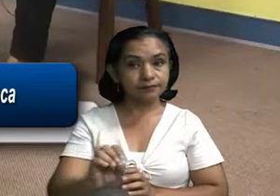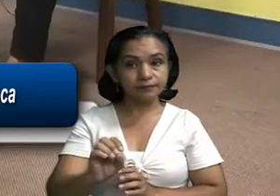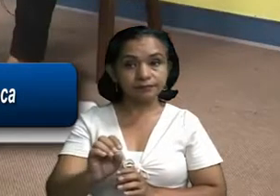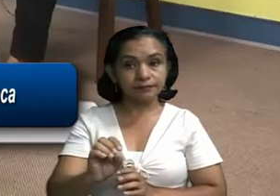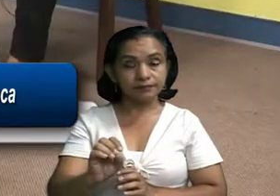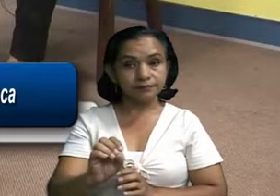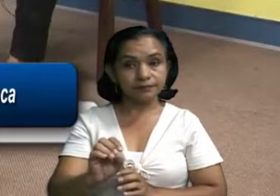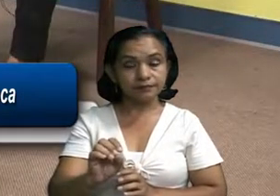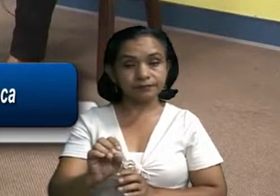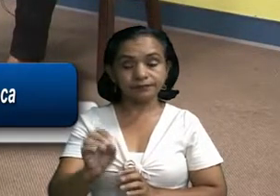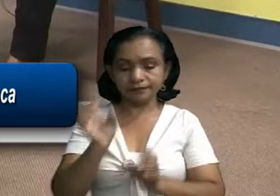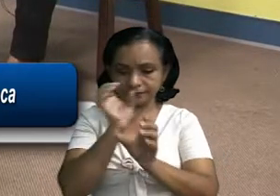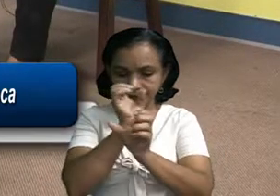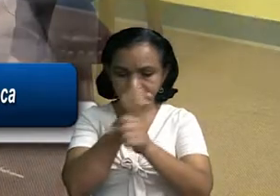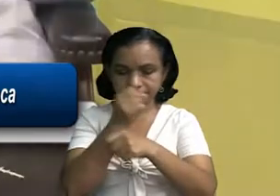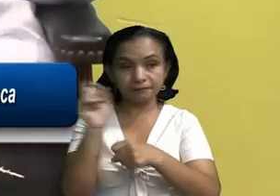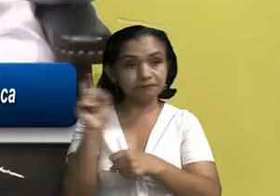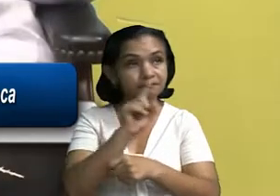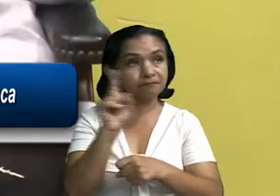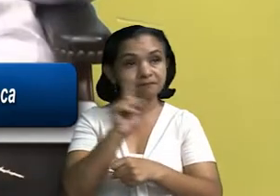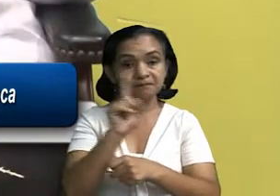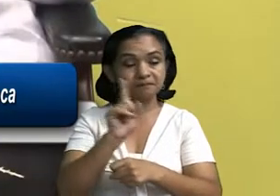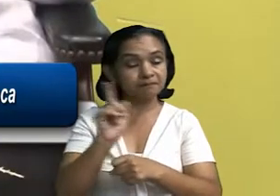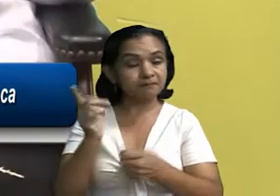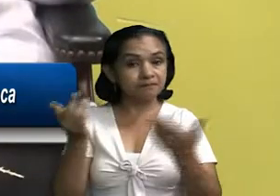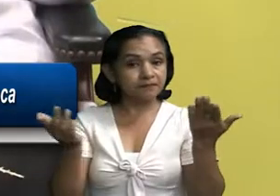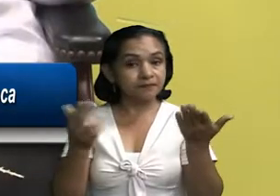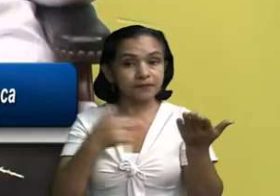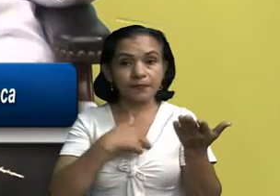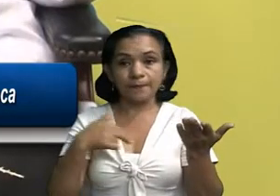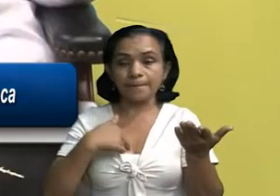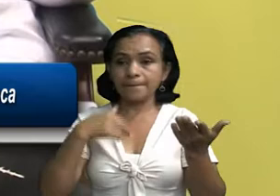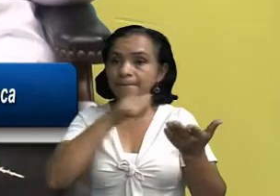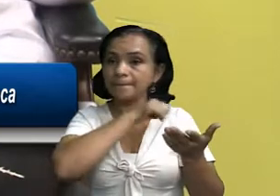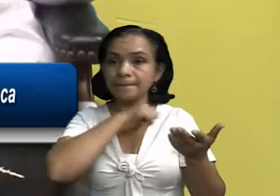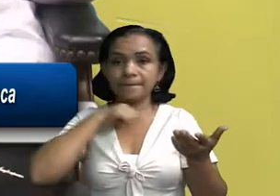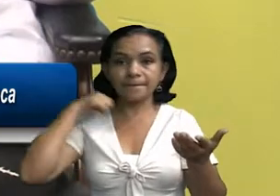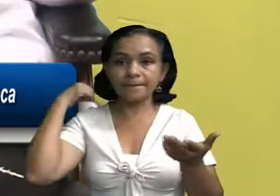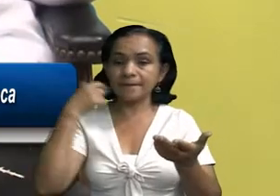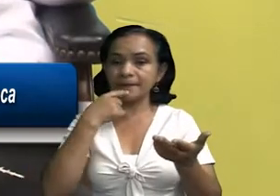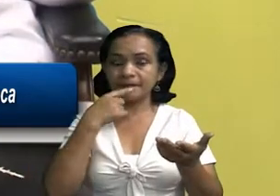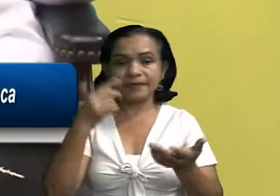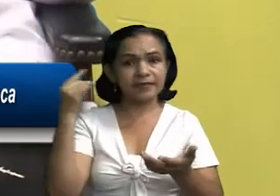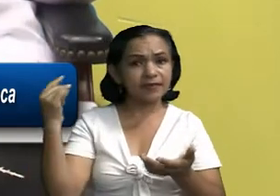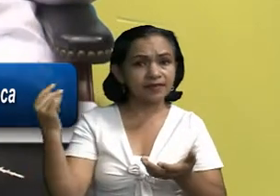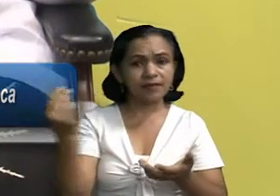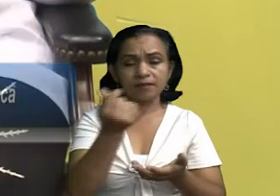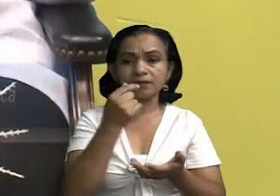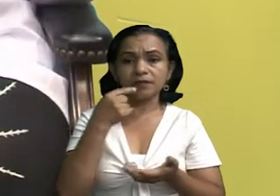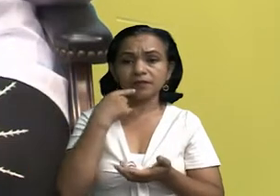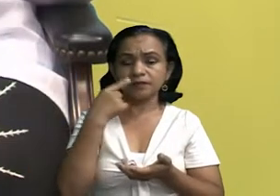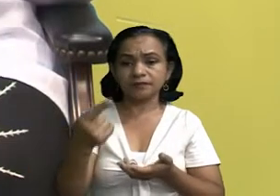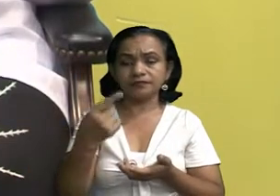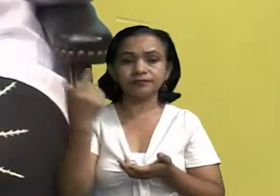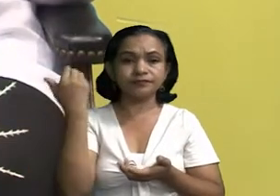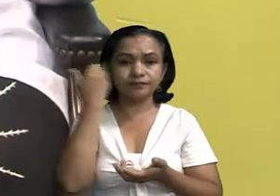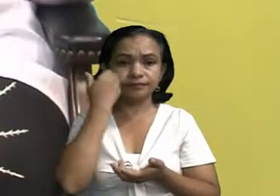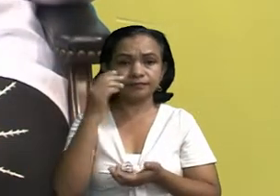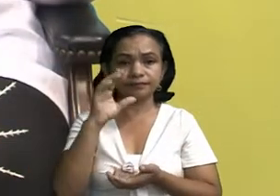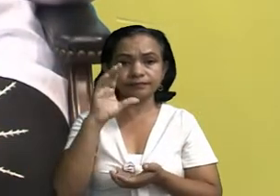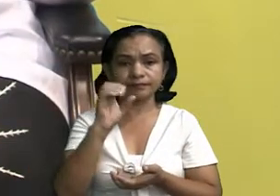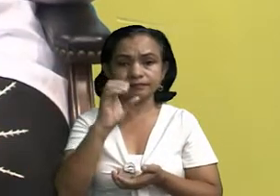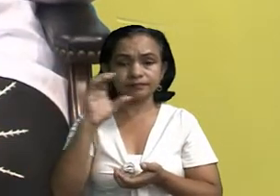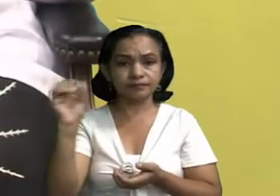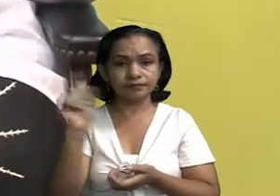no las pruebas de laboratorio. No existe, o sea, no hay un examen que a mí me diga inmediatamente este paciente tiene estreptococo y este